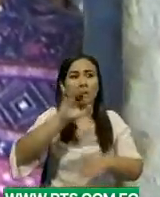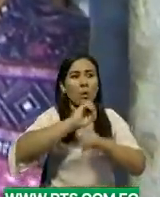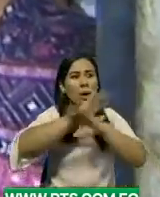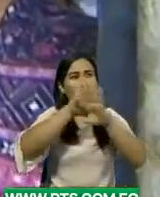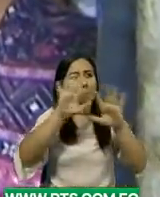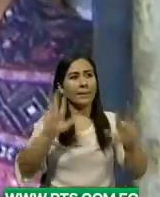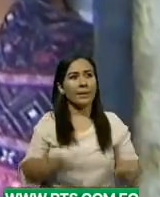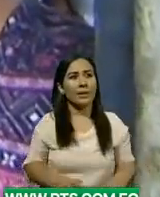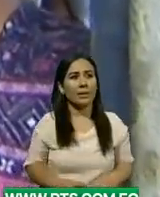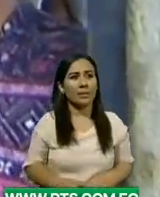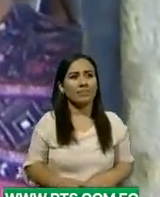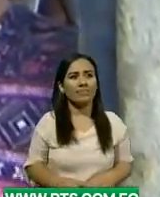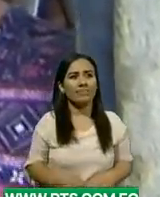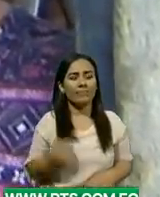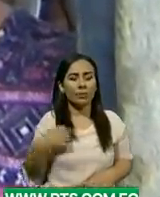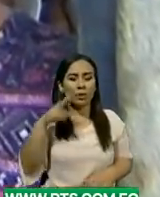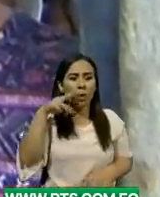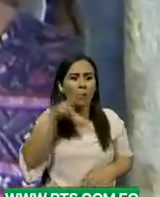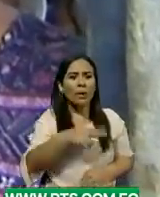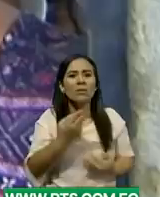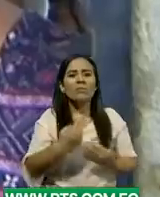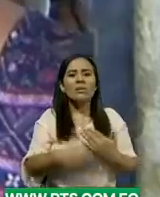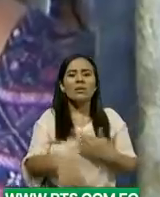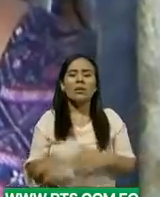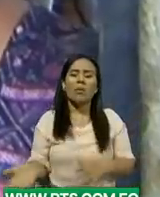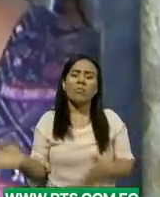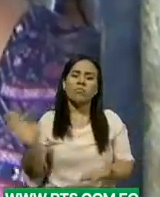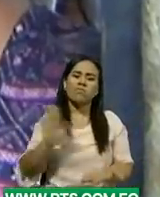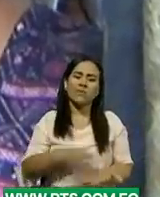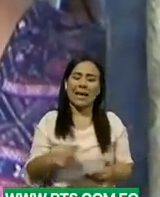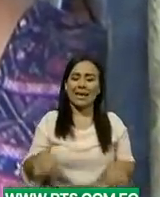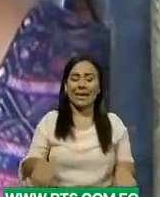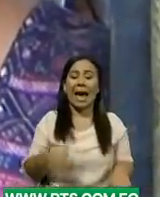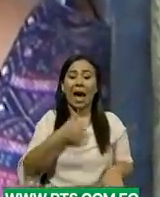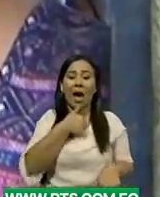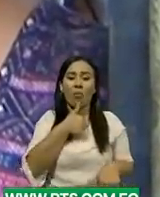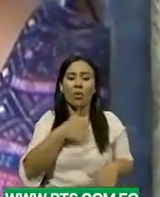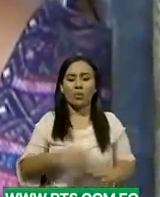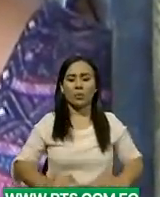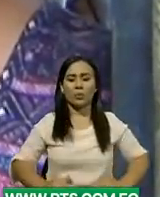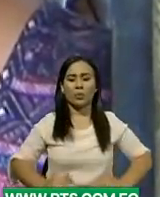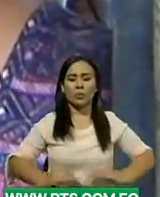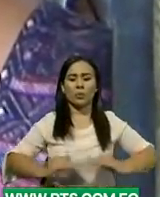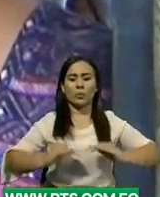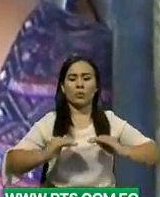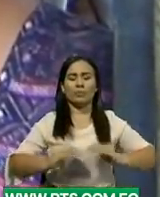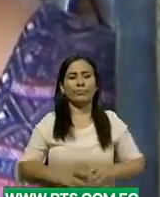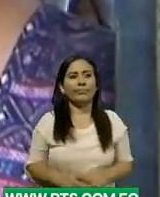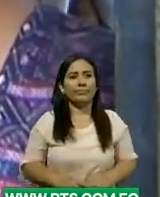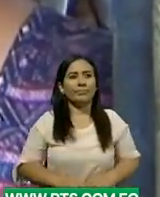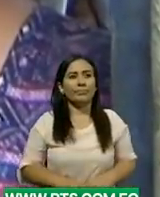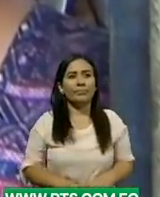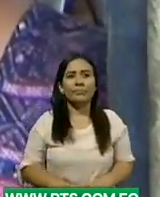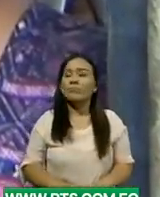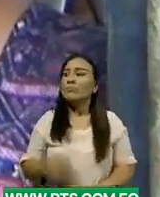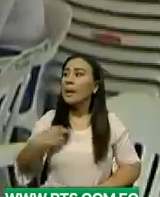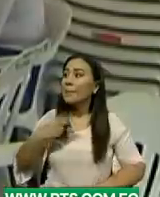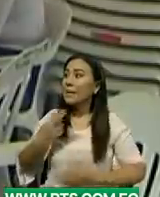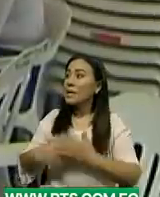mañana, ya la encontré en el piso. Como la casa está inundada, la encontramos en el piso